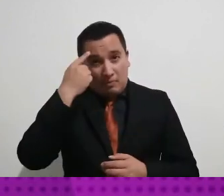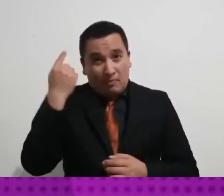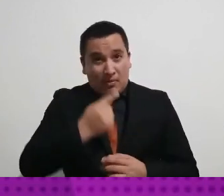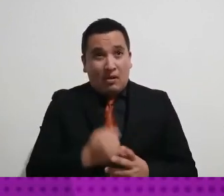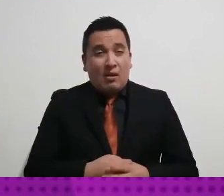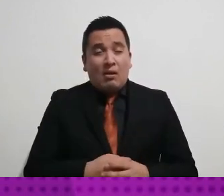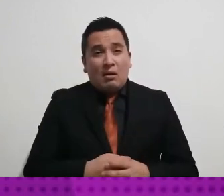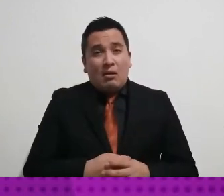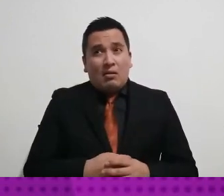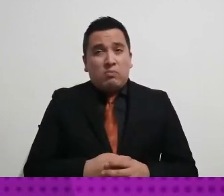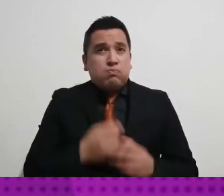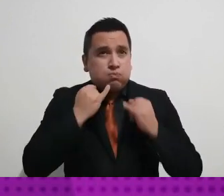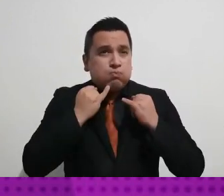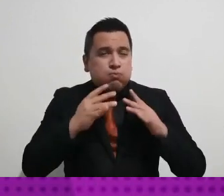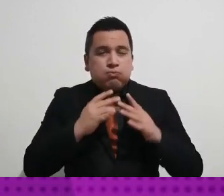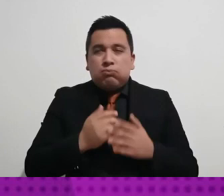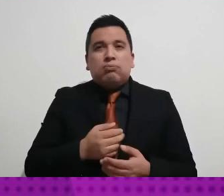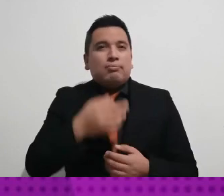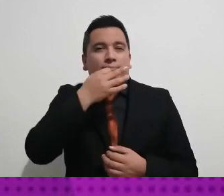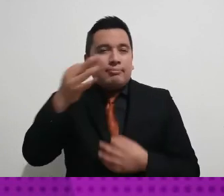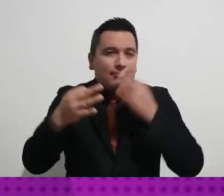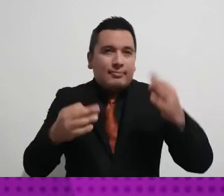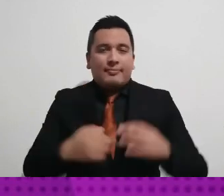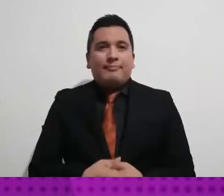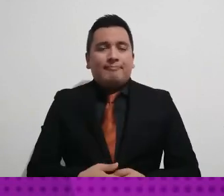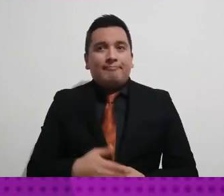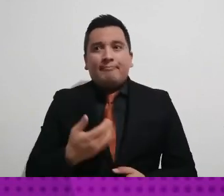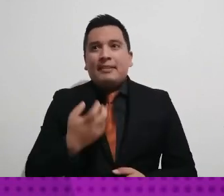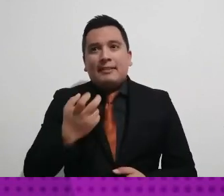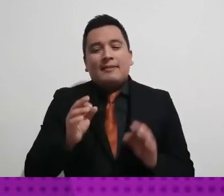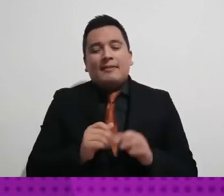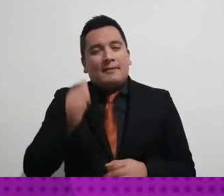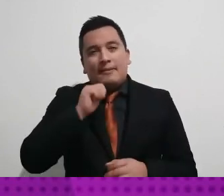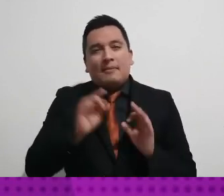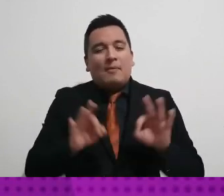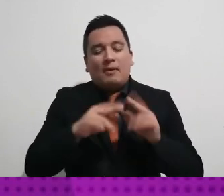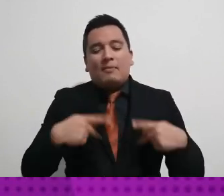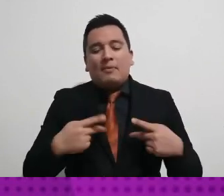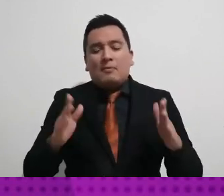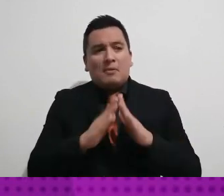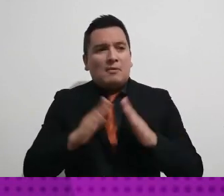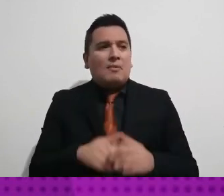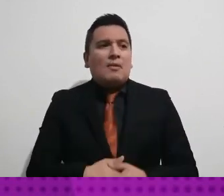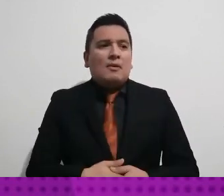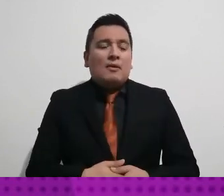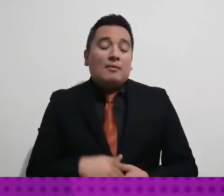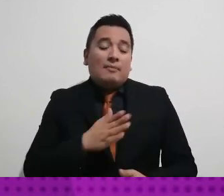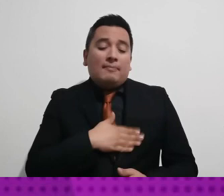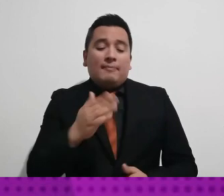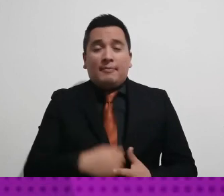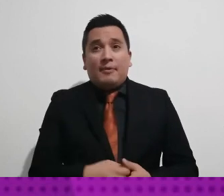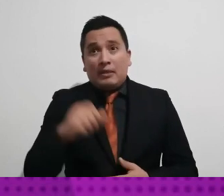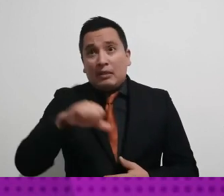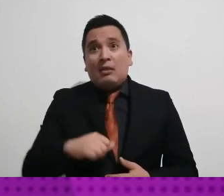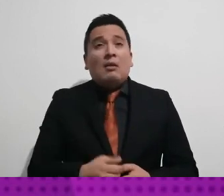ayudaron precisamente a transmitir los datos del PREP. Claro que sí, siempre muy importante la participación de la